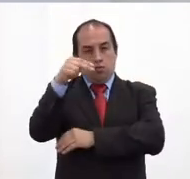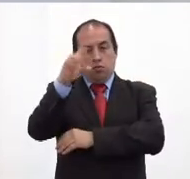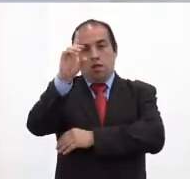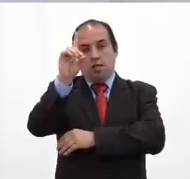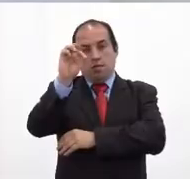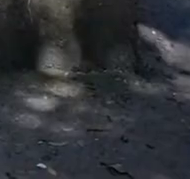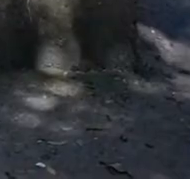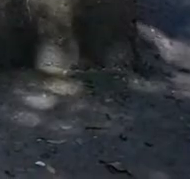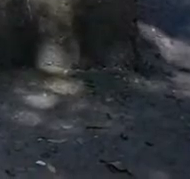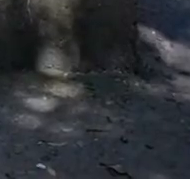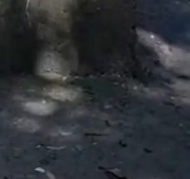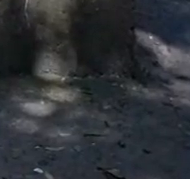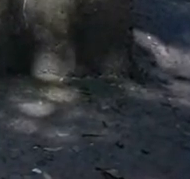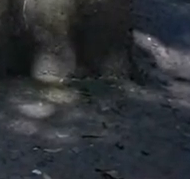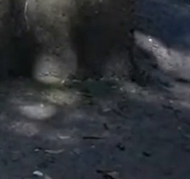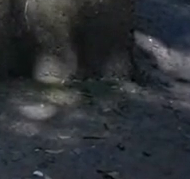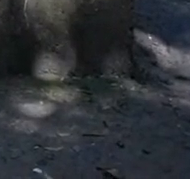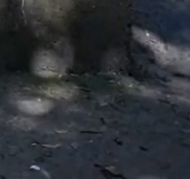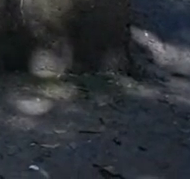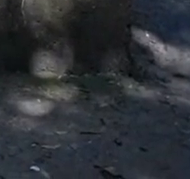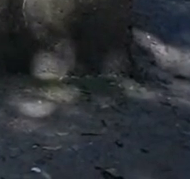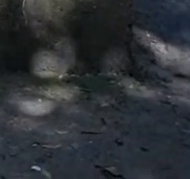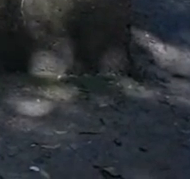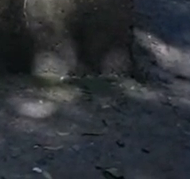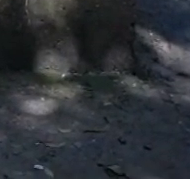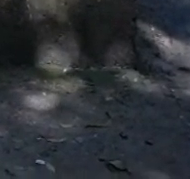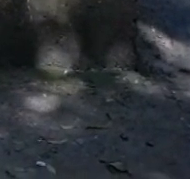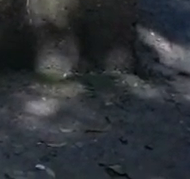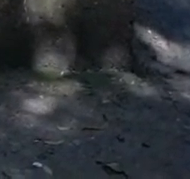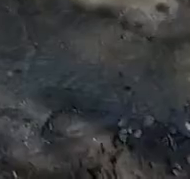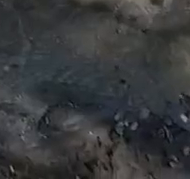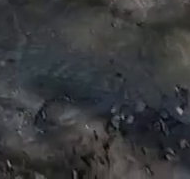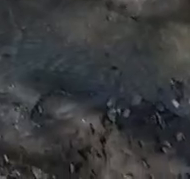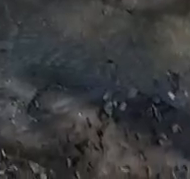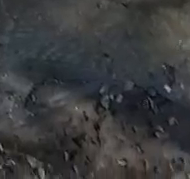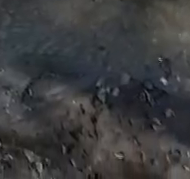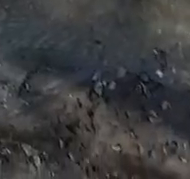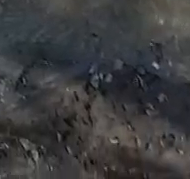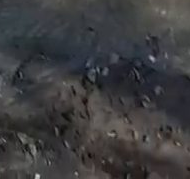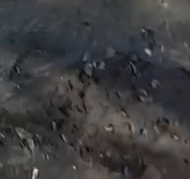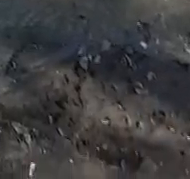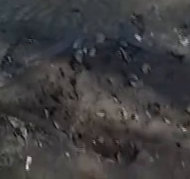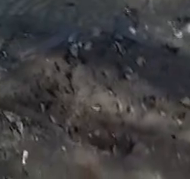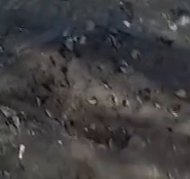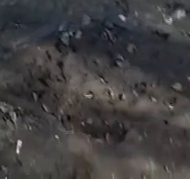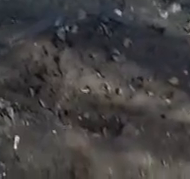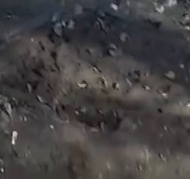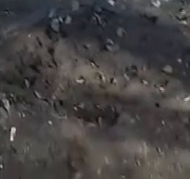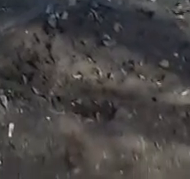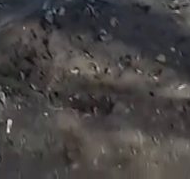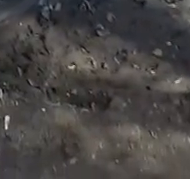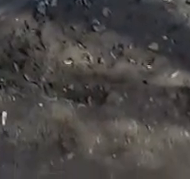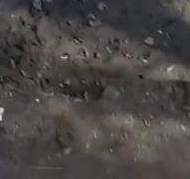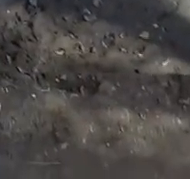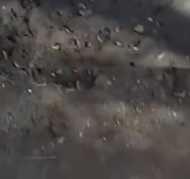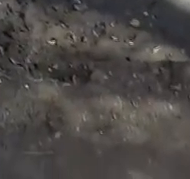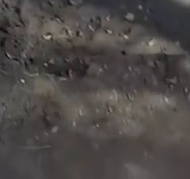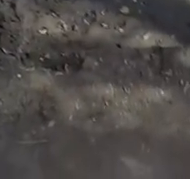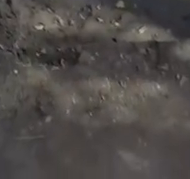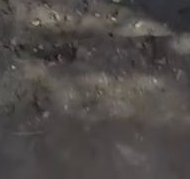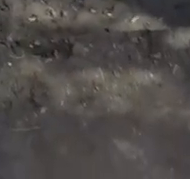llega a conectarse hasta el río Churubusco. En unas partes ya está entubado, en otras partes va a cielo